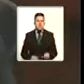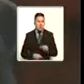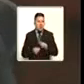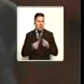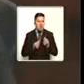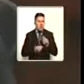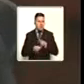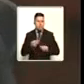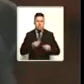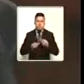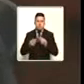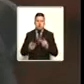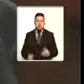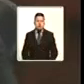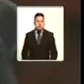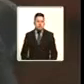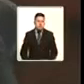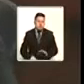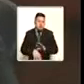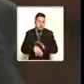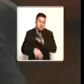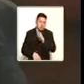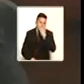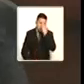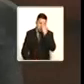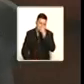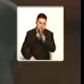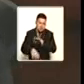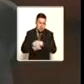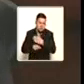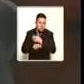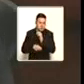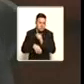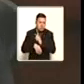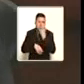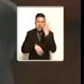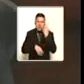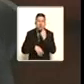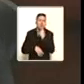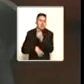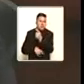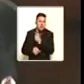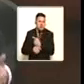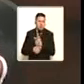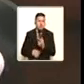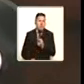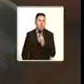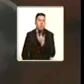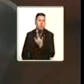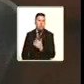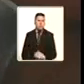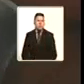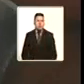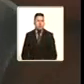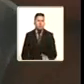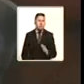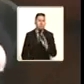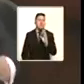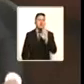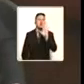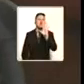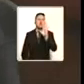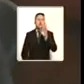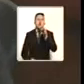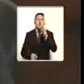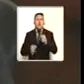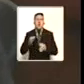activos. Y doctor Néstor Humberto, usted lo denunció hace pocos días. Tenemos menos de 5 jueces de